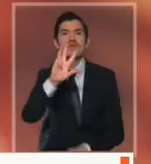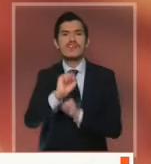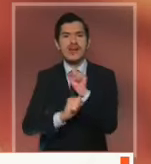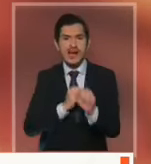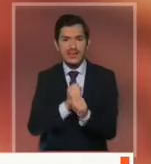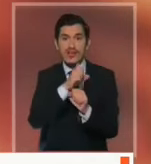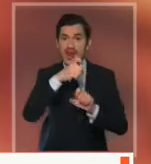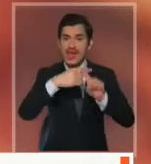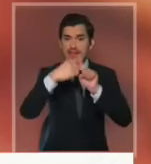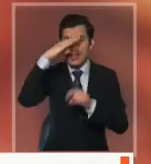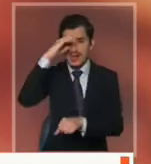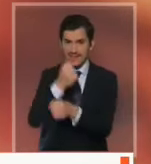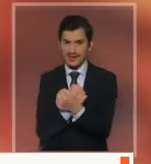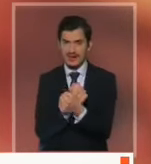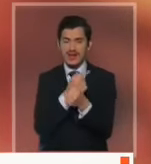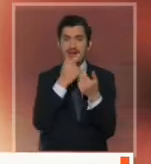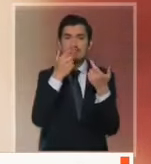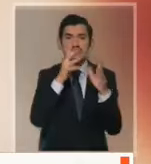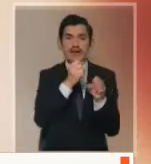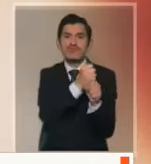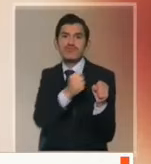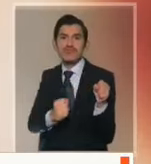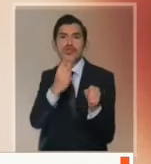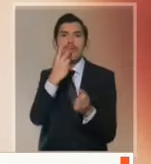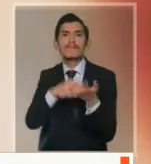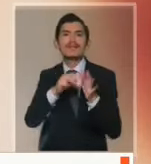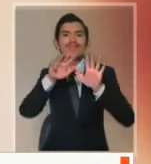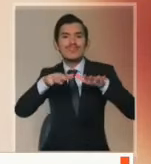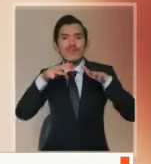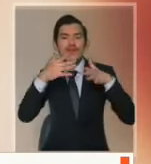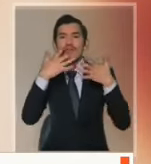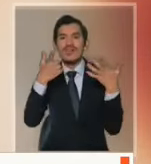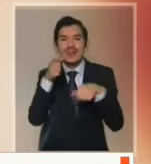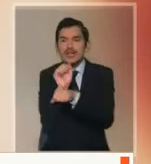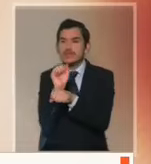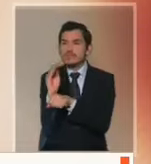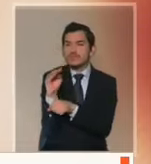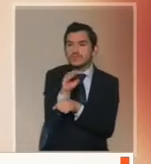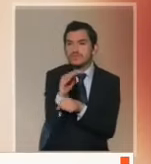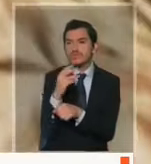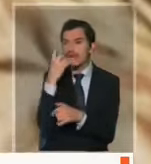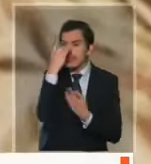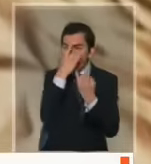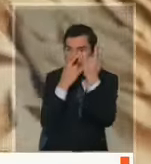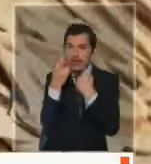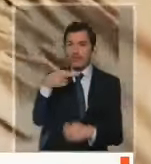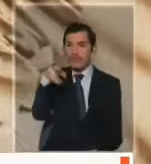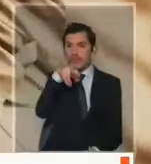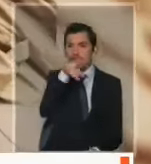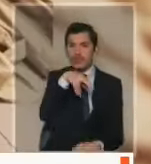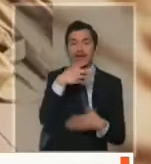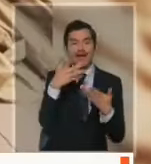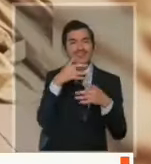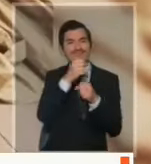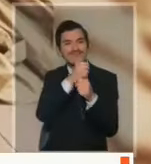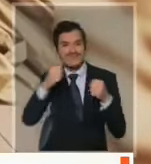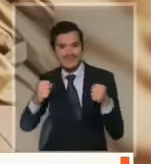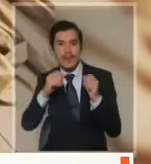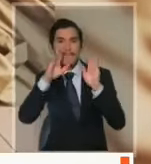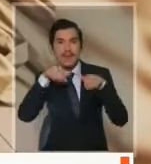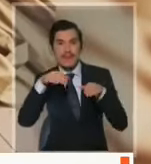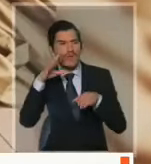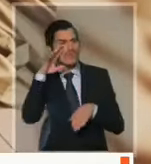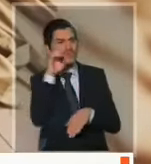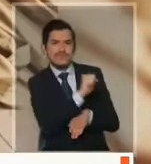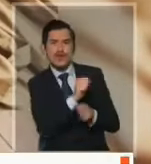ex carabinero, fue dado de baja en 2019 por manejo en estado de ebriedad reiterativo. De hecho, en esa época fue detenido por sus propios